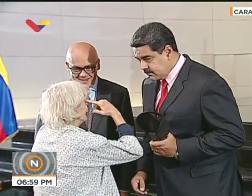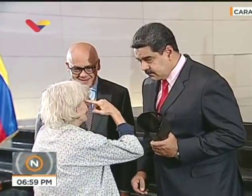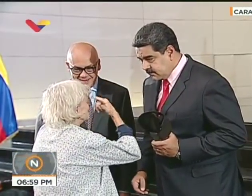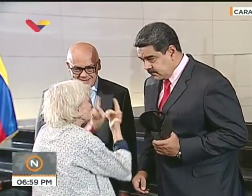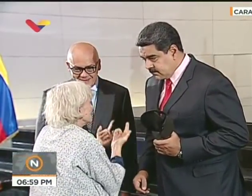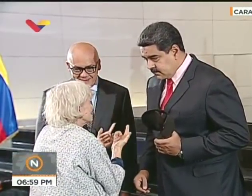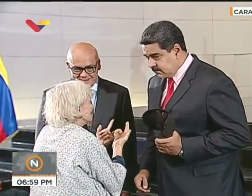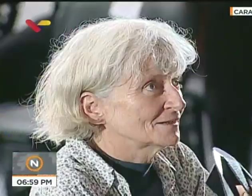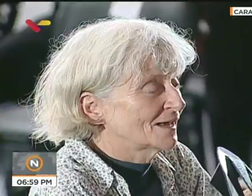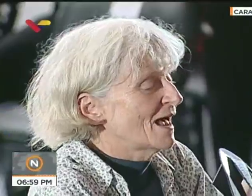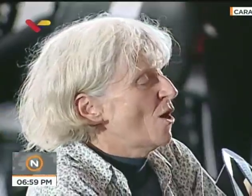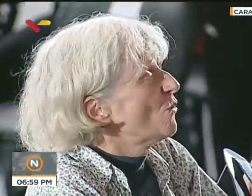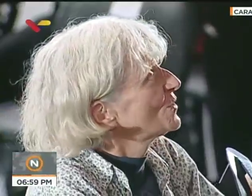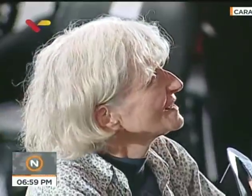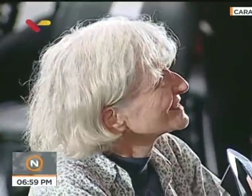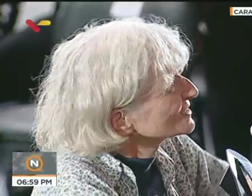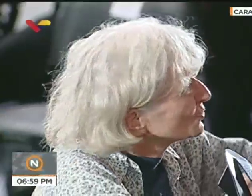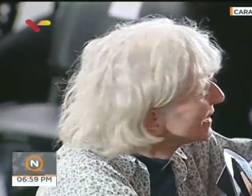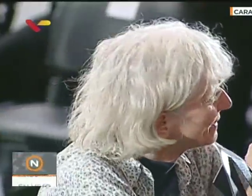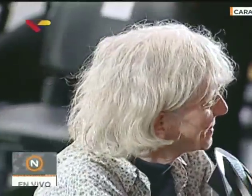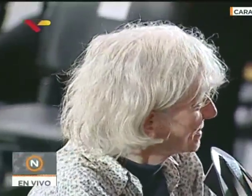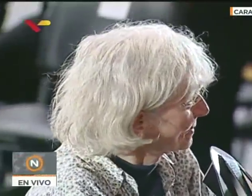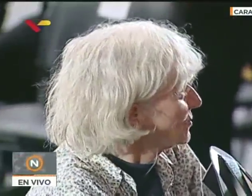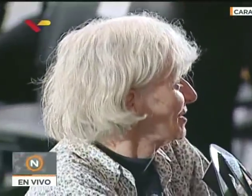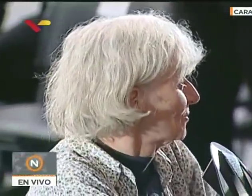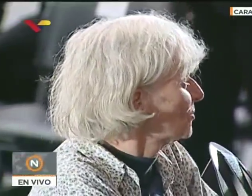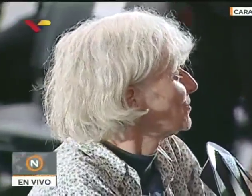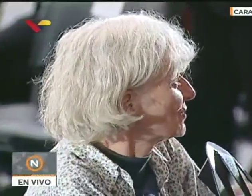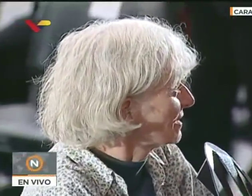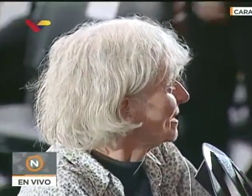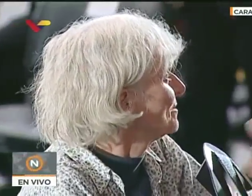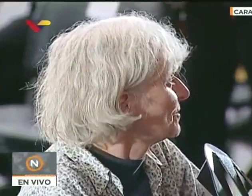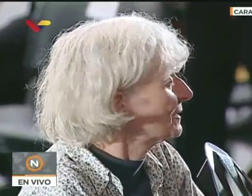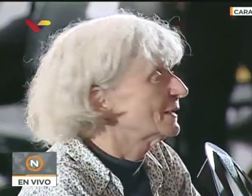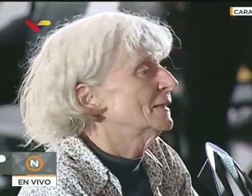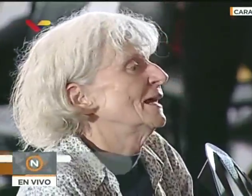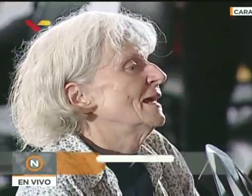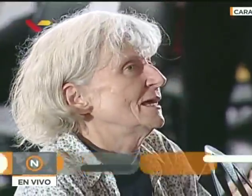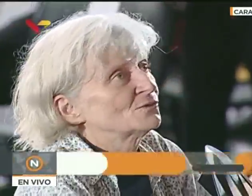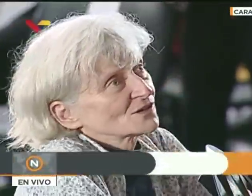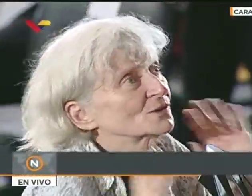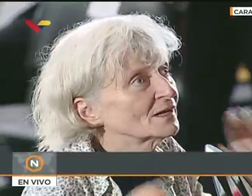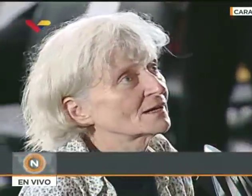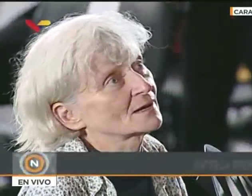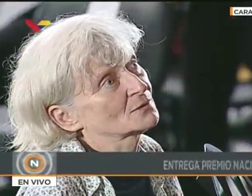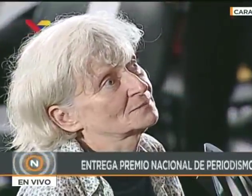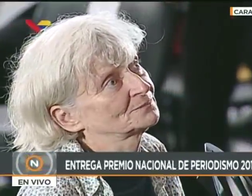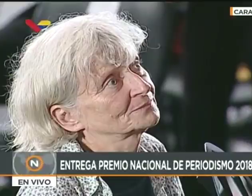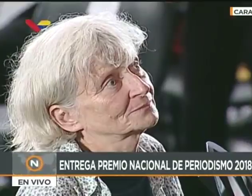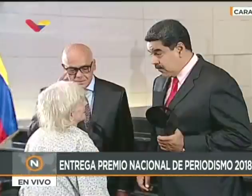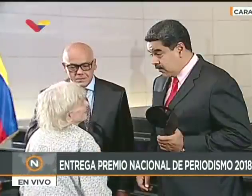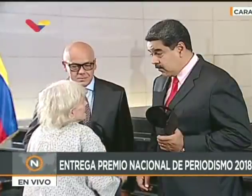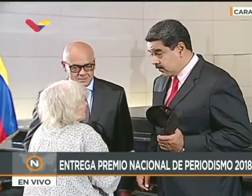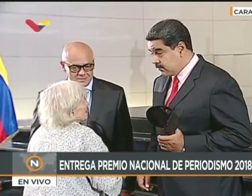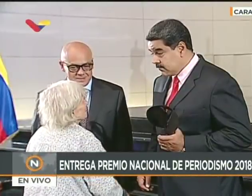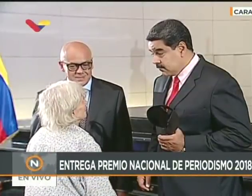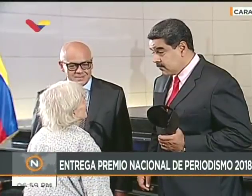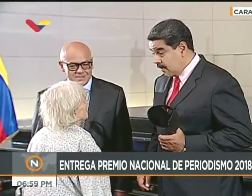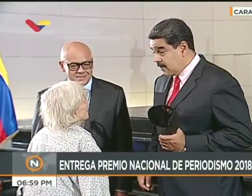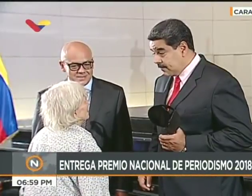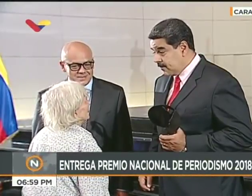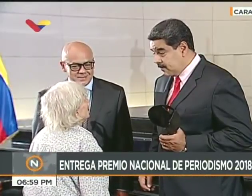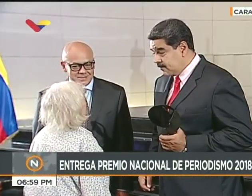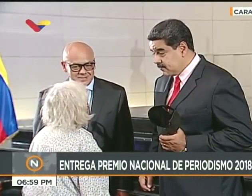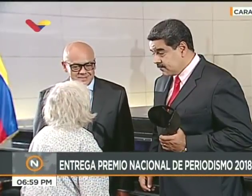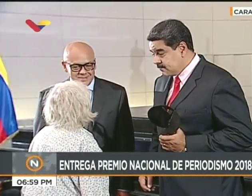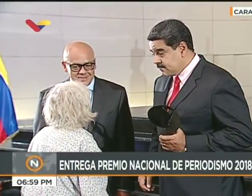Mausoleo al Libertador Simón Bolívar, el reconocimiento a la trayectoria, pero además a